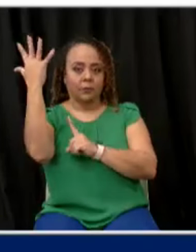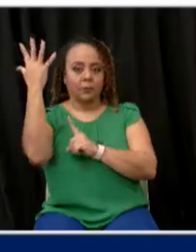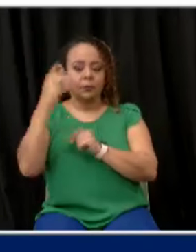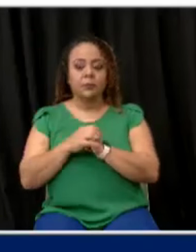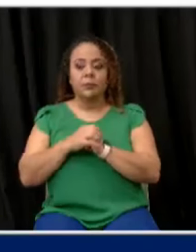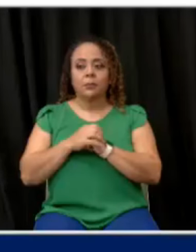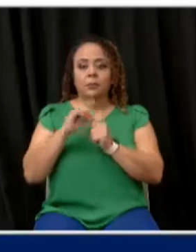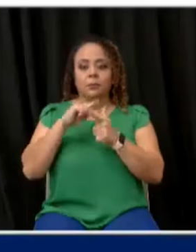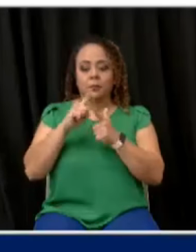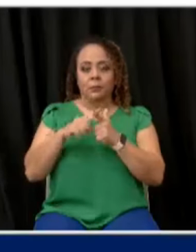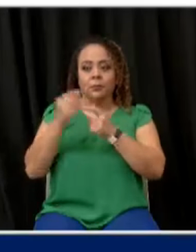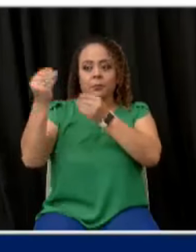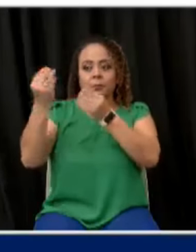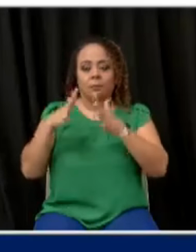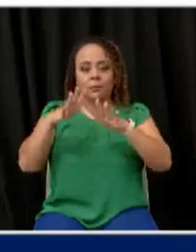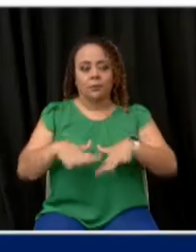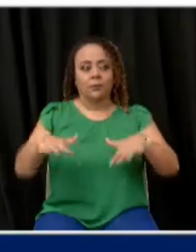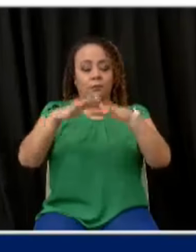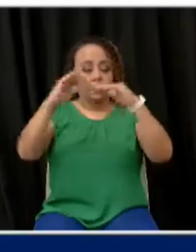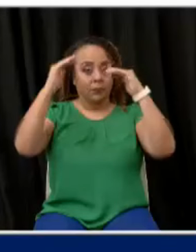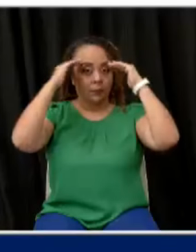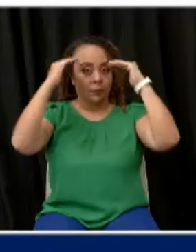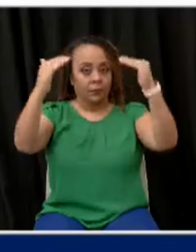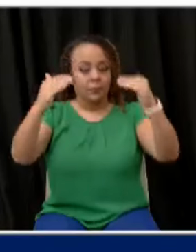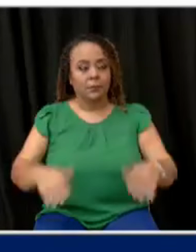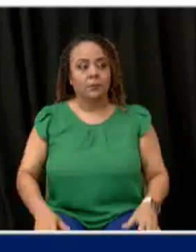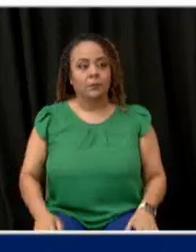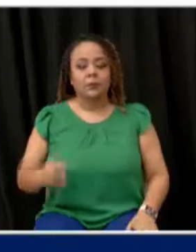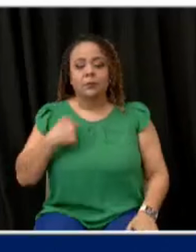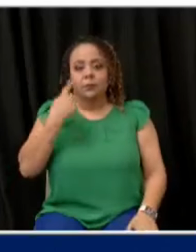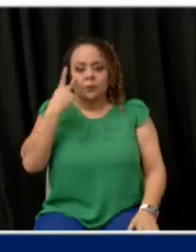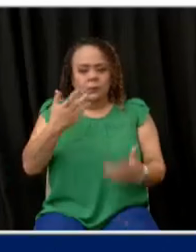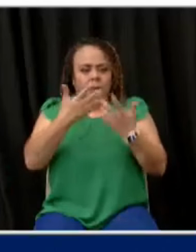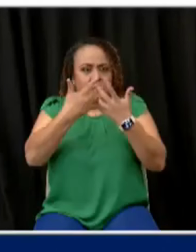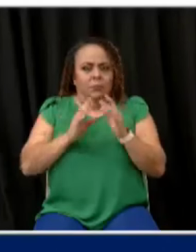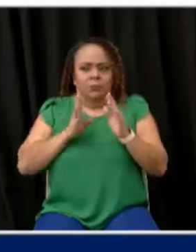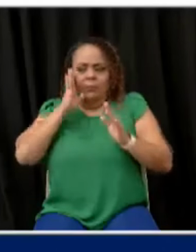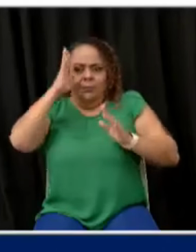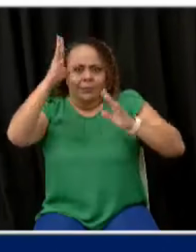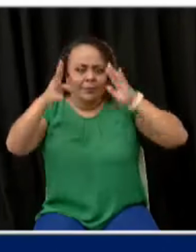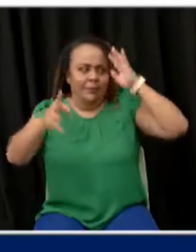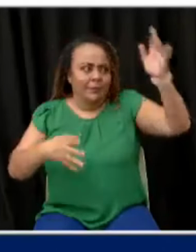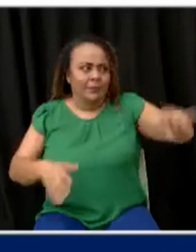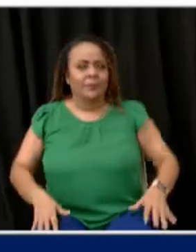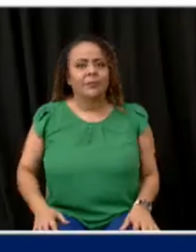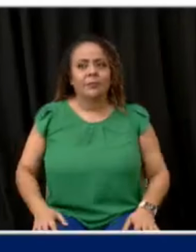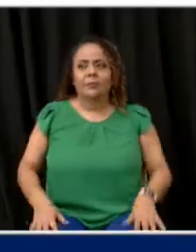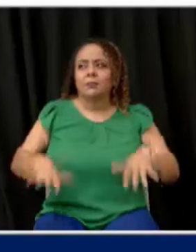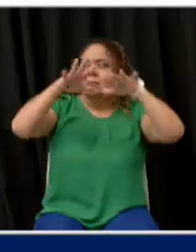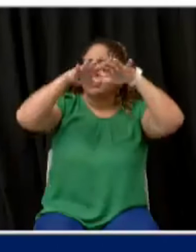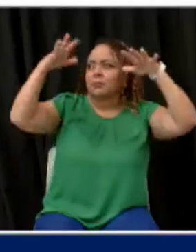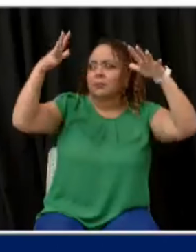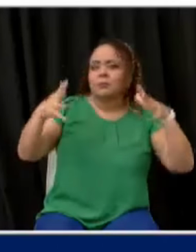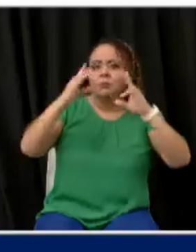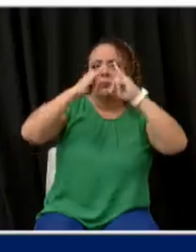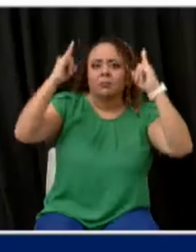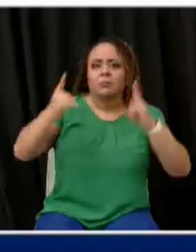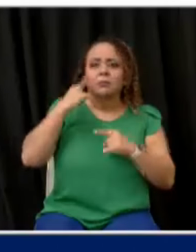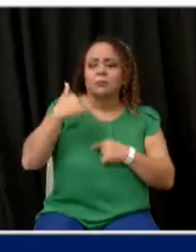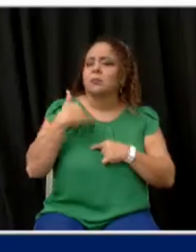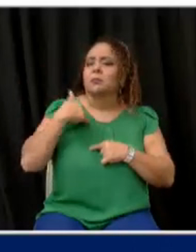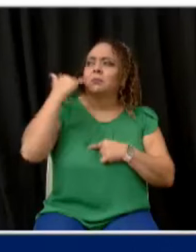Entonces, proveer espacios de sombra. Yo he visto empresas que son súper creativas, que les ponen unos toldos para que ellos tengan un